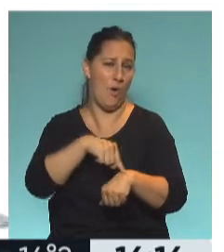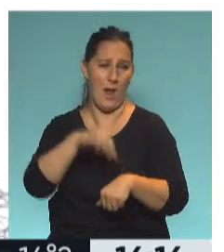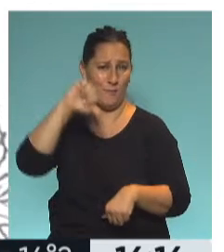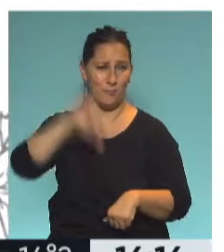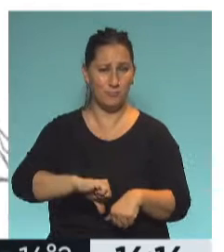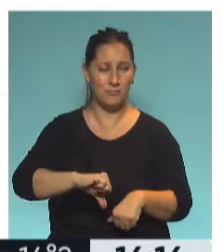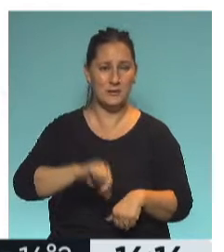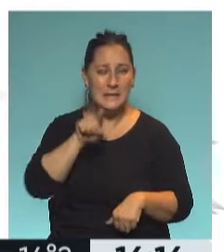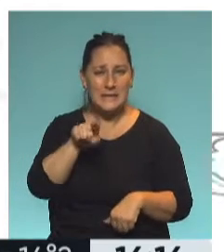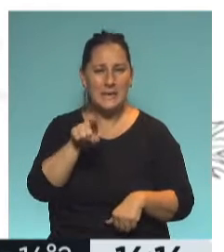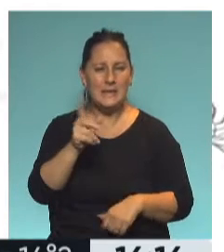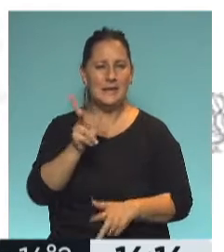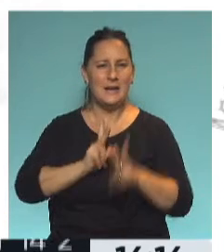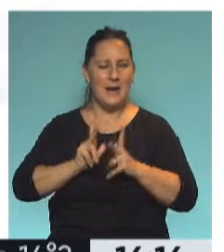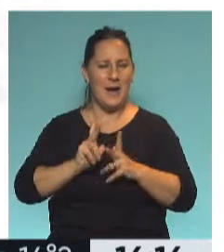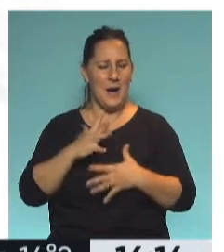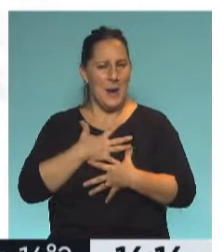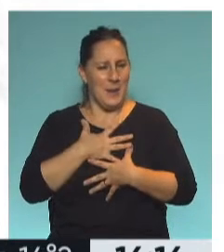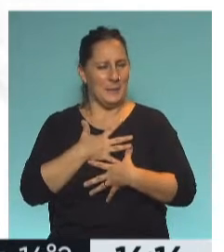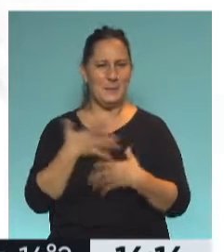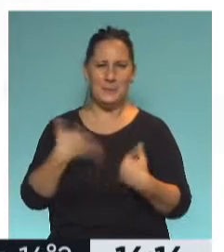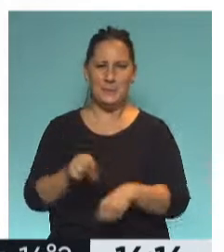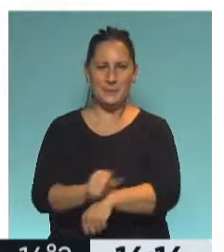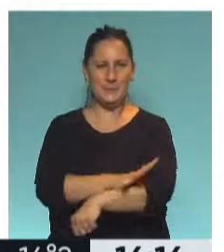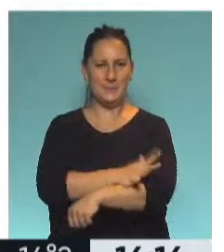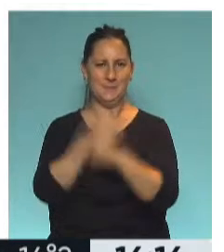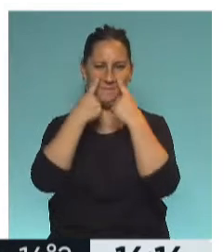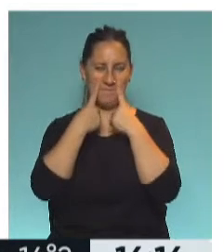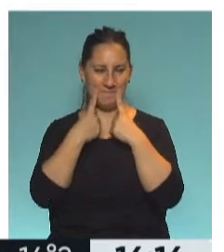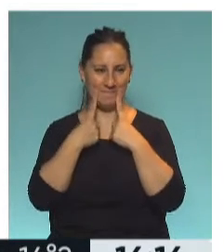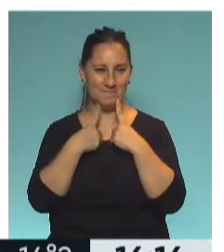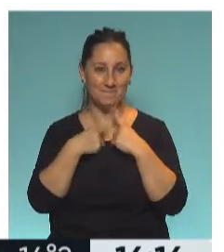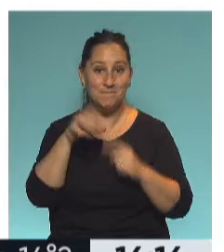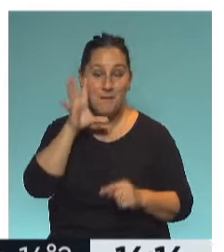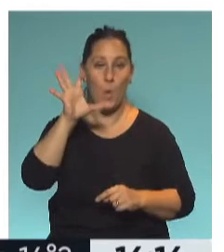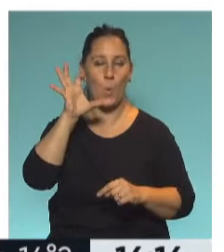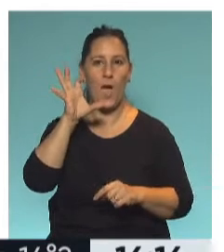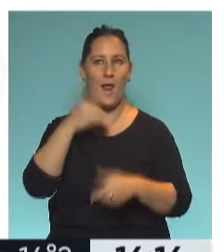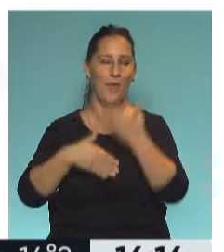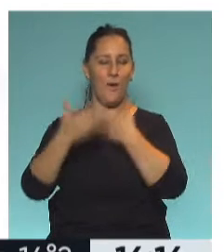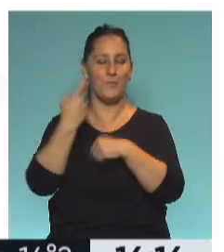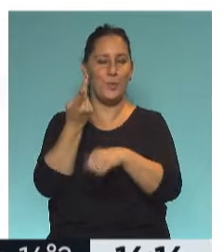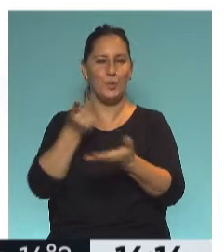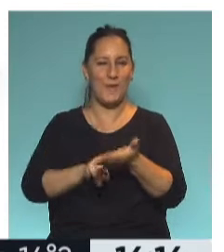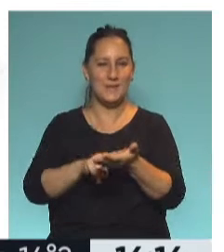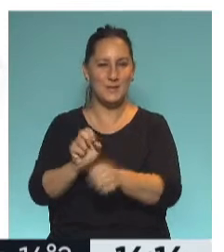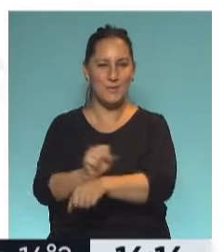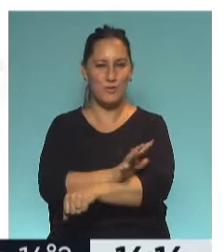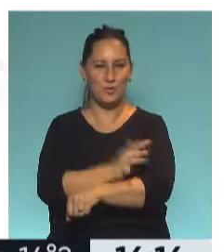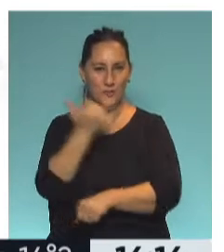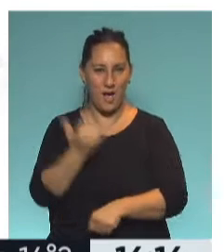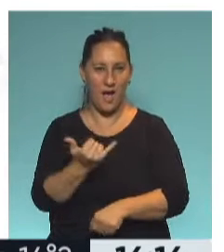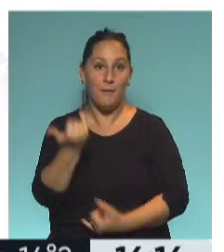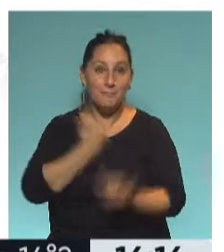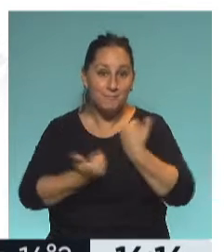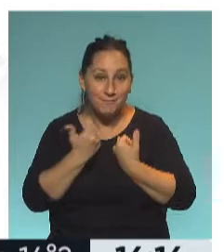Y a mí eso inmediatamente me hizo llorar. Ahora me acuerdo y vuelvo a emocionarme. Sí, nos pasa a nosotros